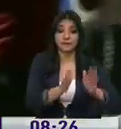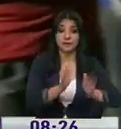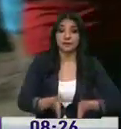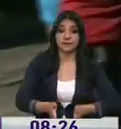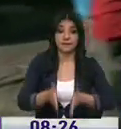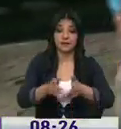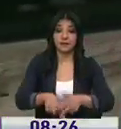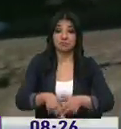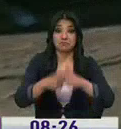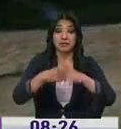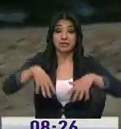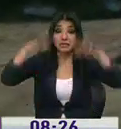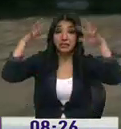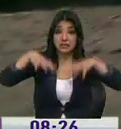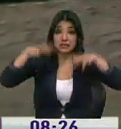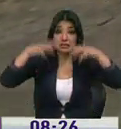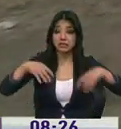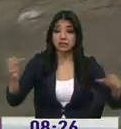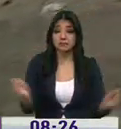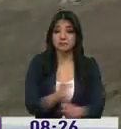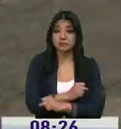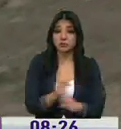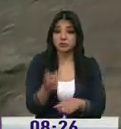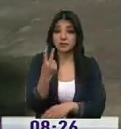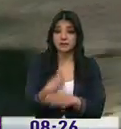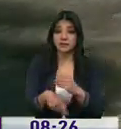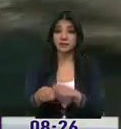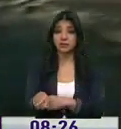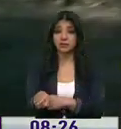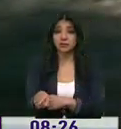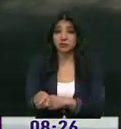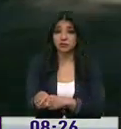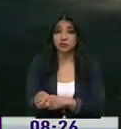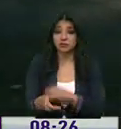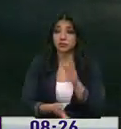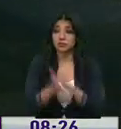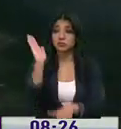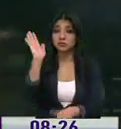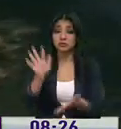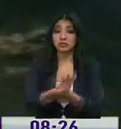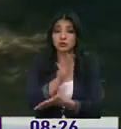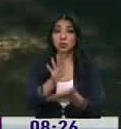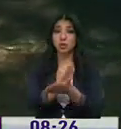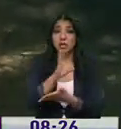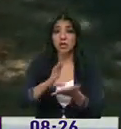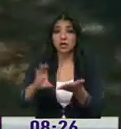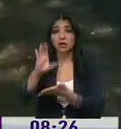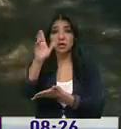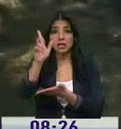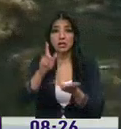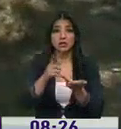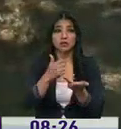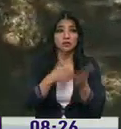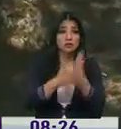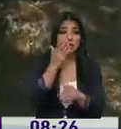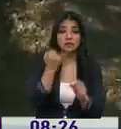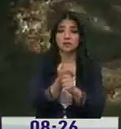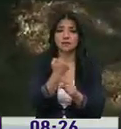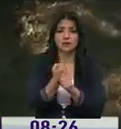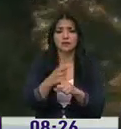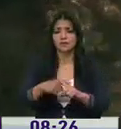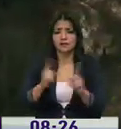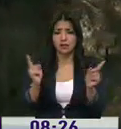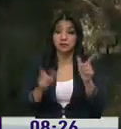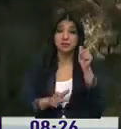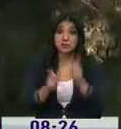invierno, es imposible que los hijos y los vecinos puedan trasladarse, ocasionándose hasta asaltos, por lo que gente de mal